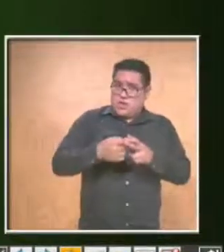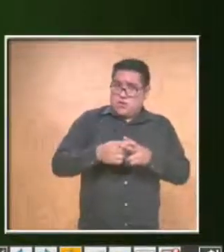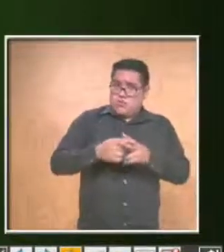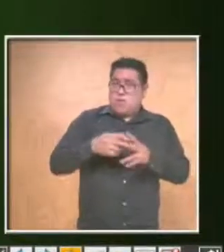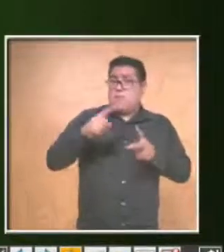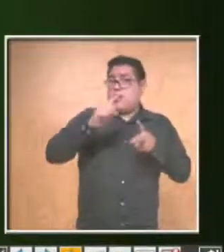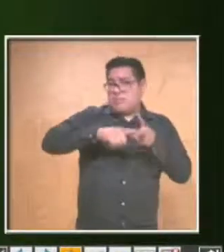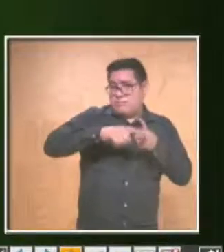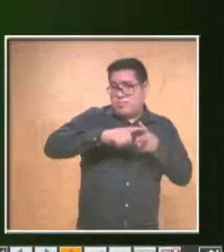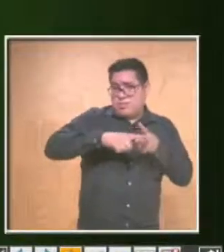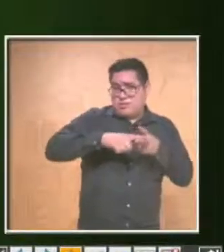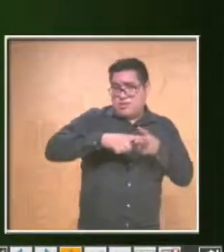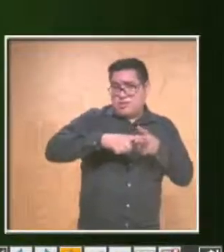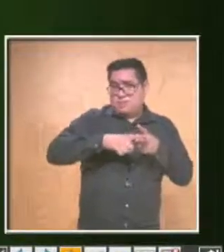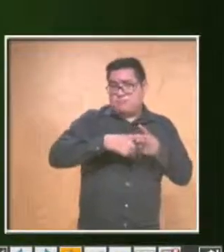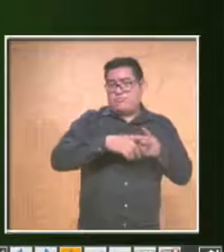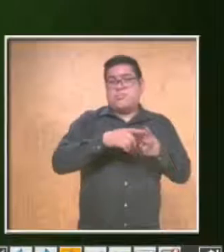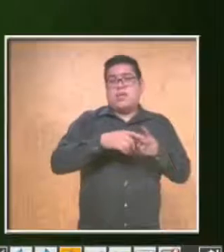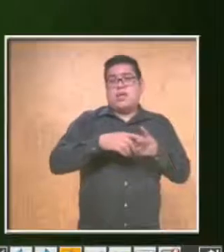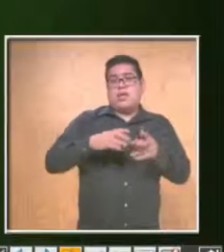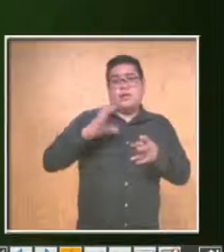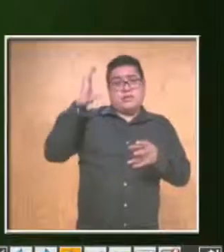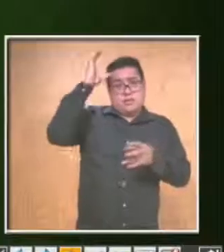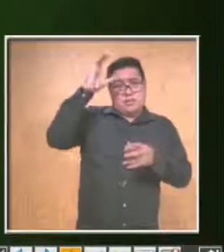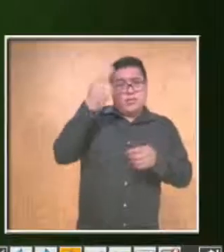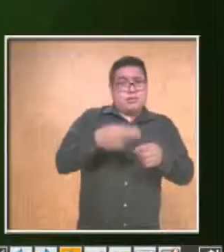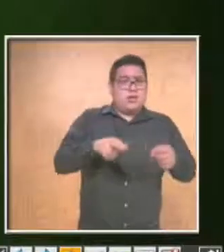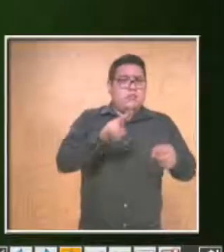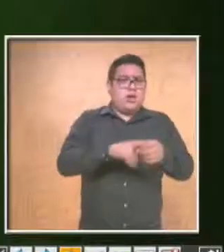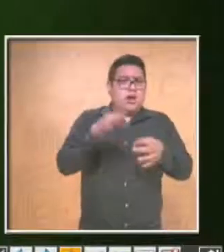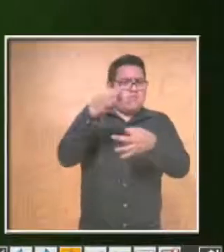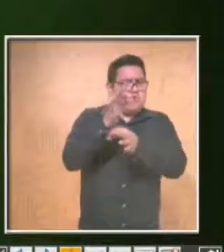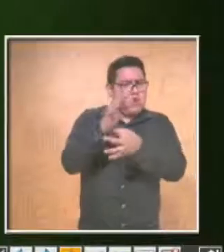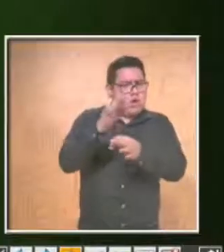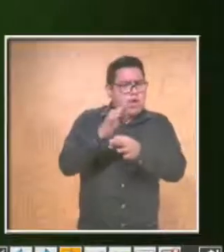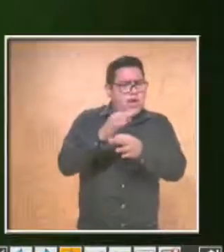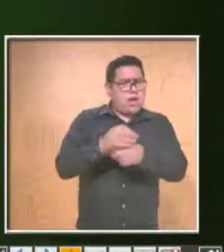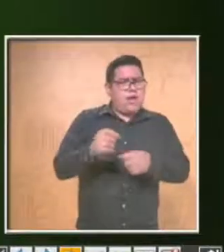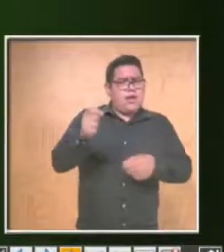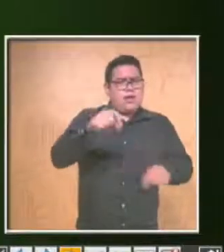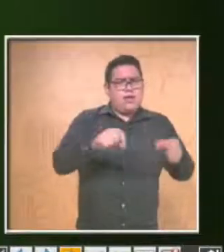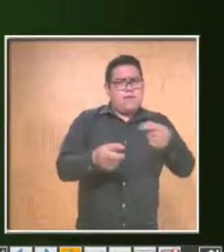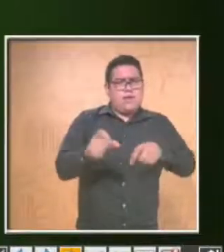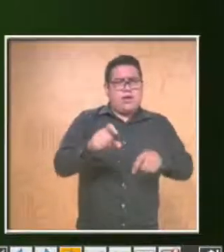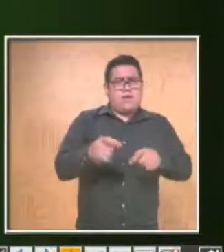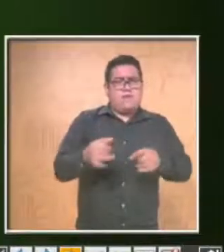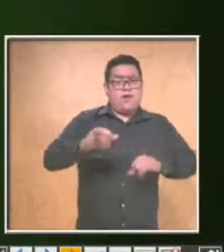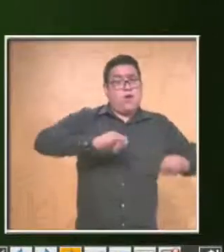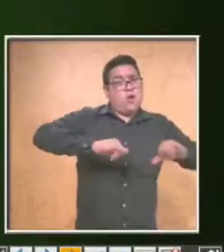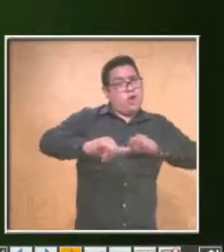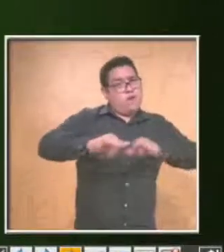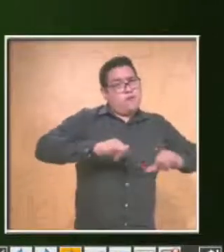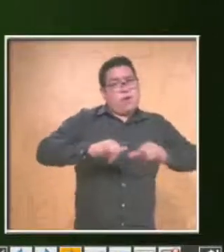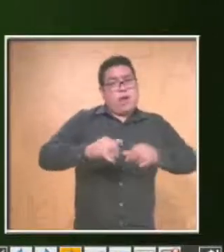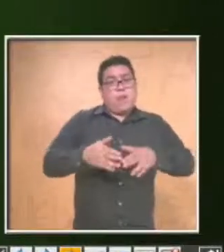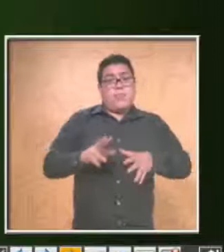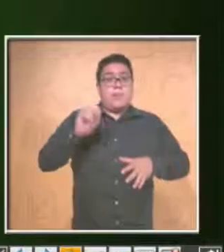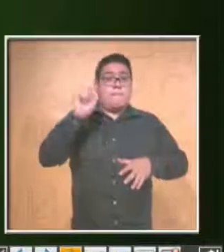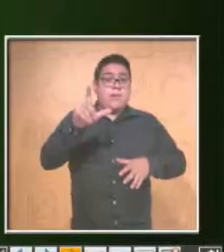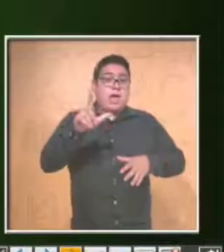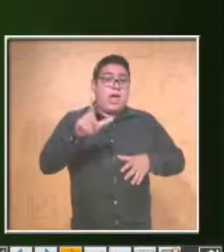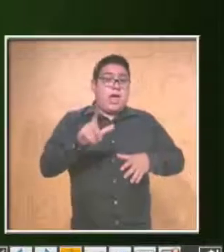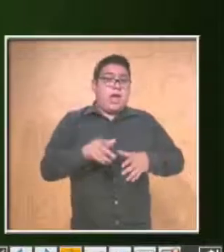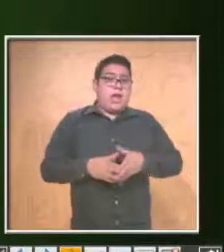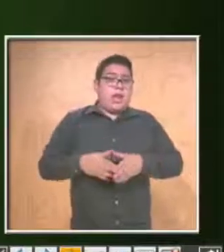en matemáticas, en ciencias naturales, biología, física, química, en geografía, en la navegación, tan